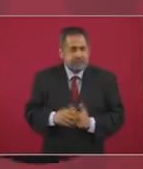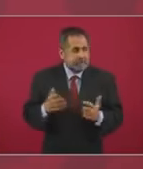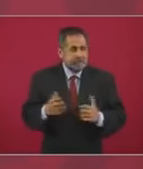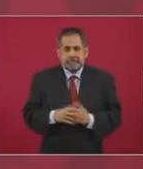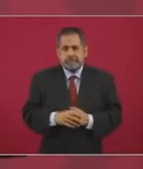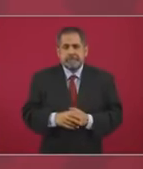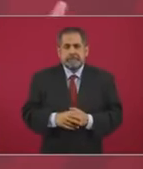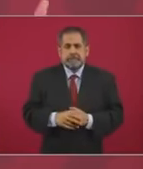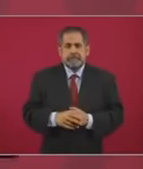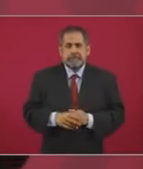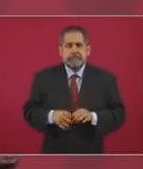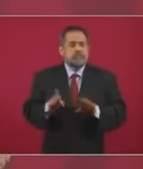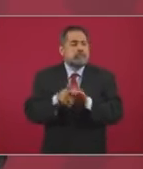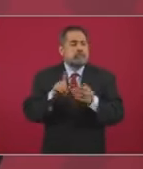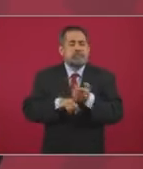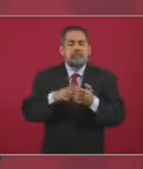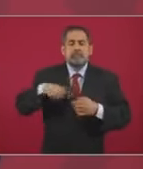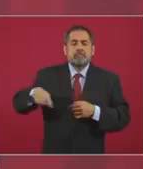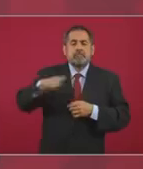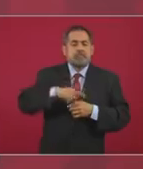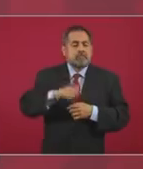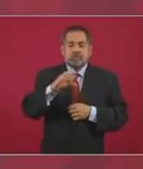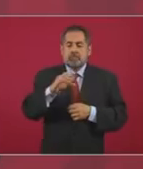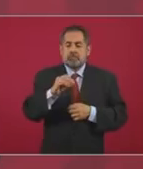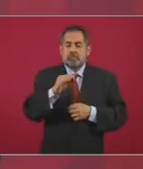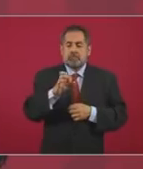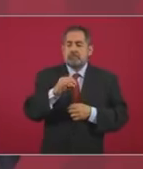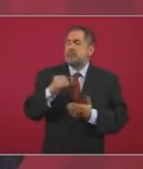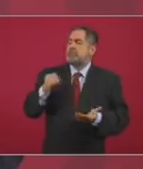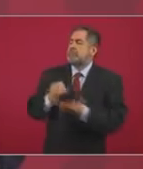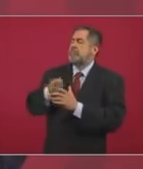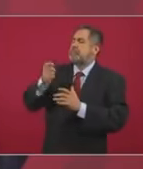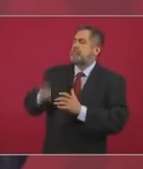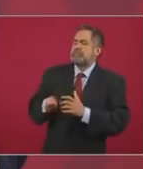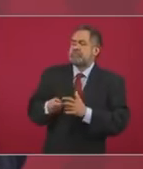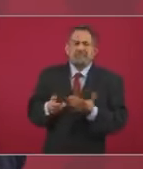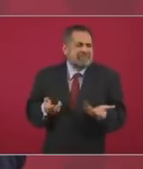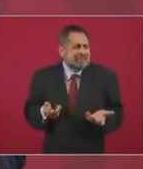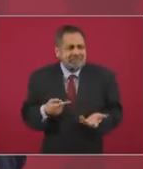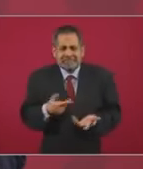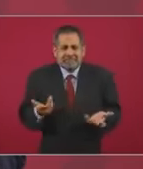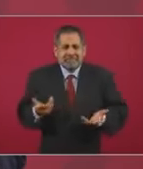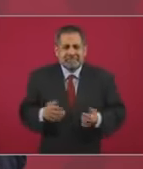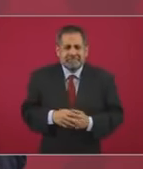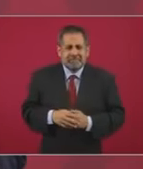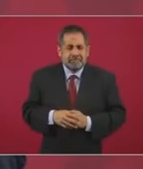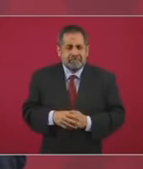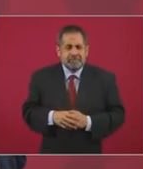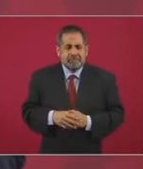Entonces, una resolución de la COFESE, como lo estamos viendo aquí,